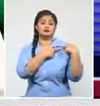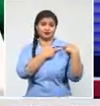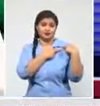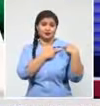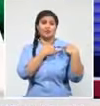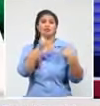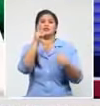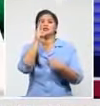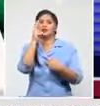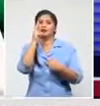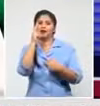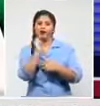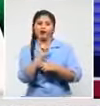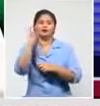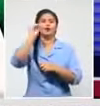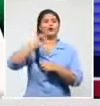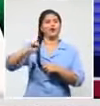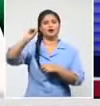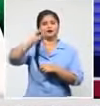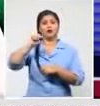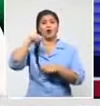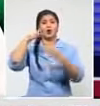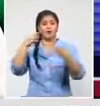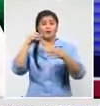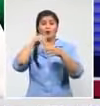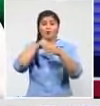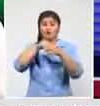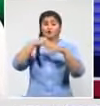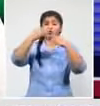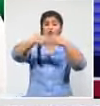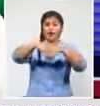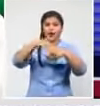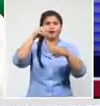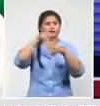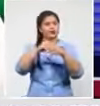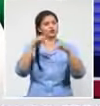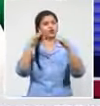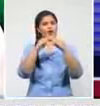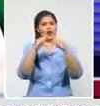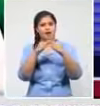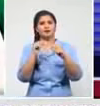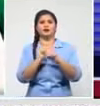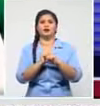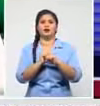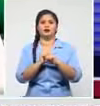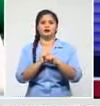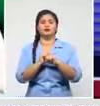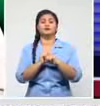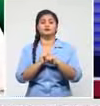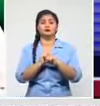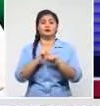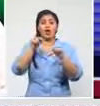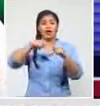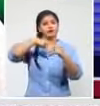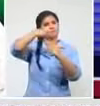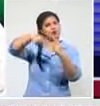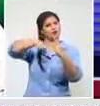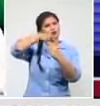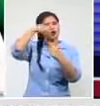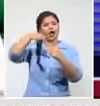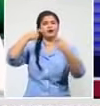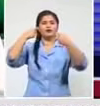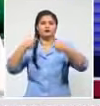velar porque se cumplan con todas estas medidas. Además de lo que sí